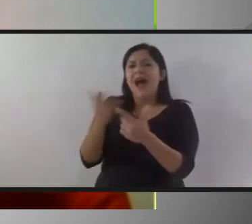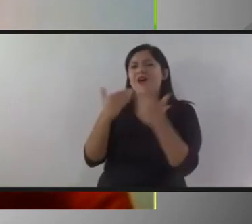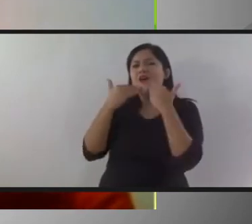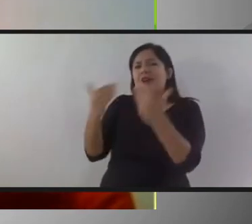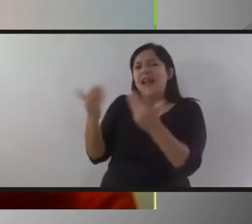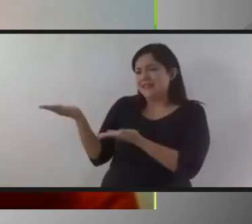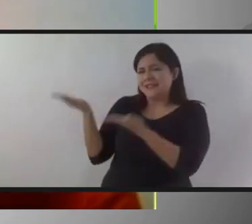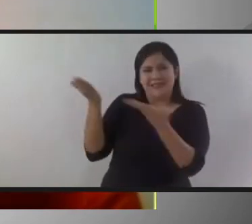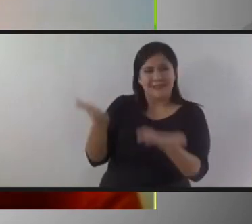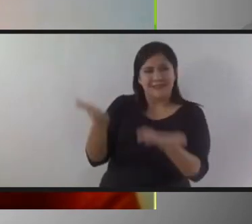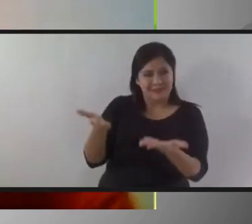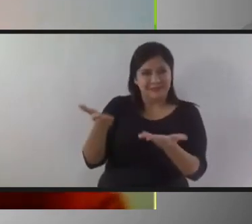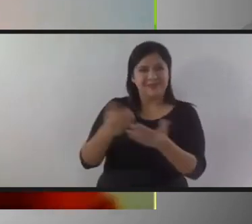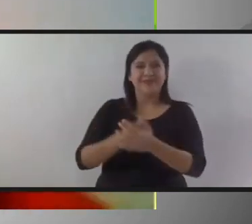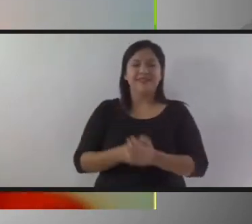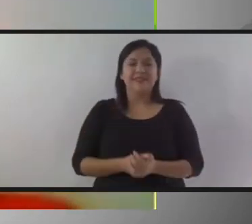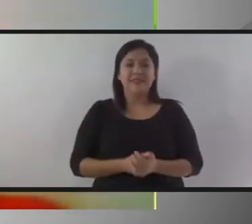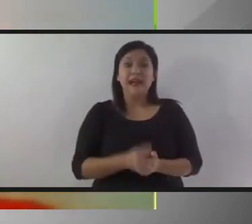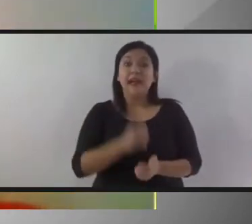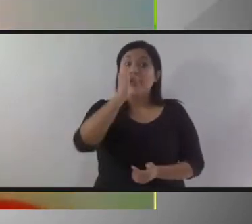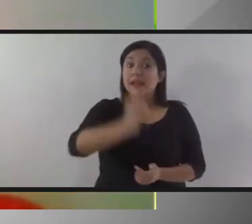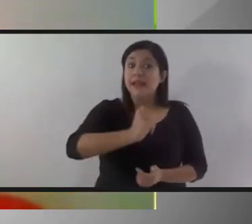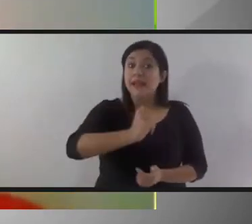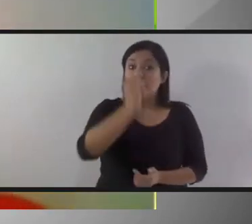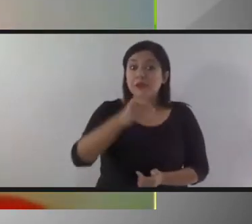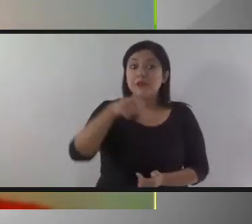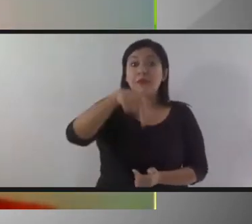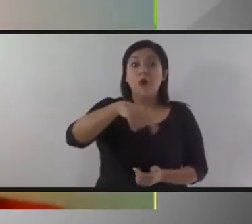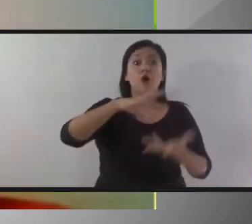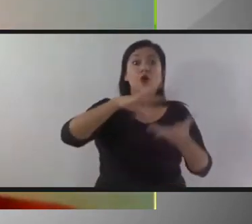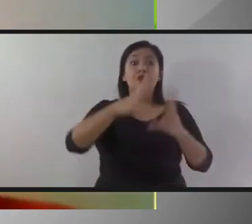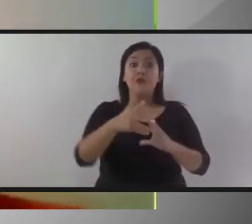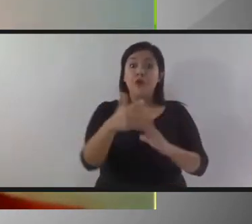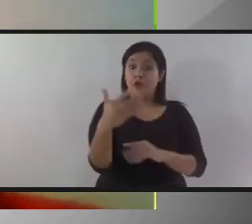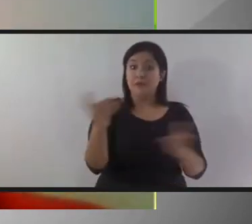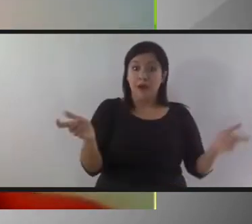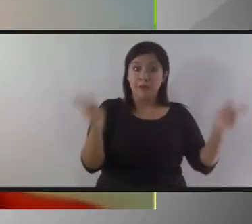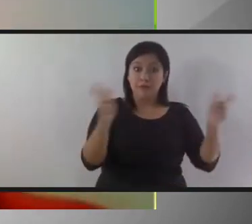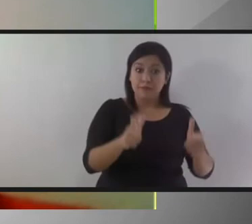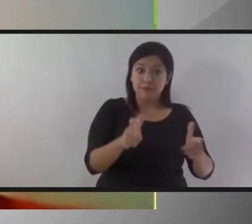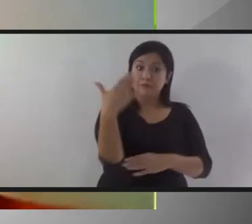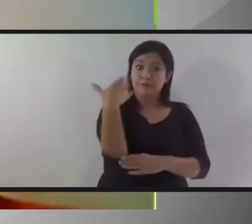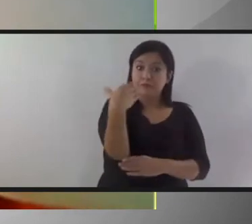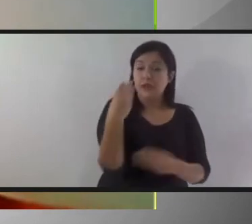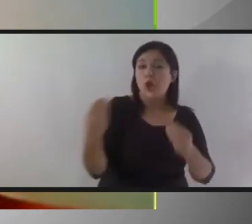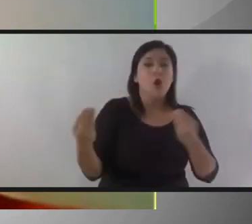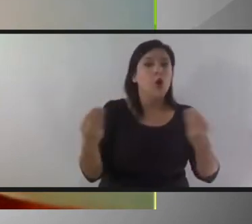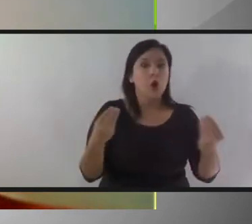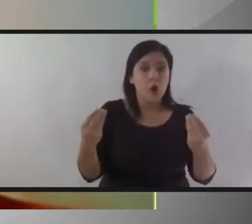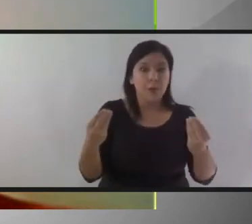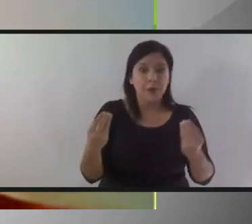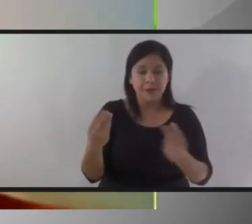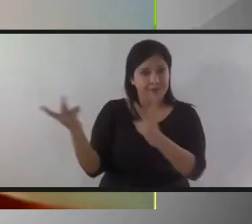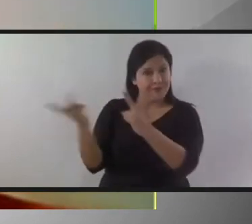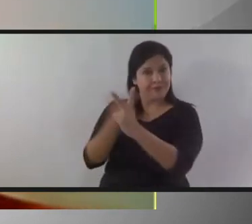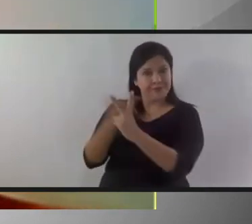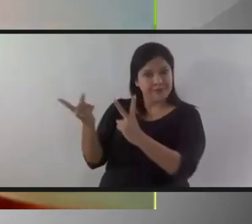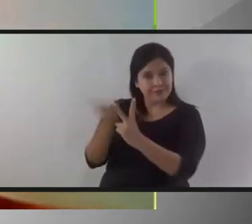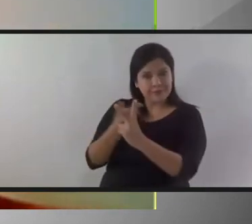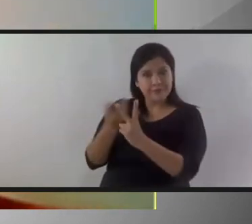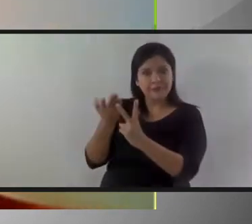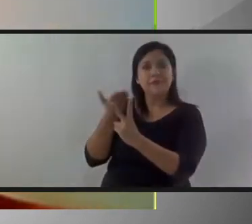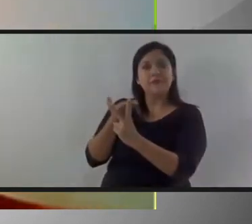su presencia. Les contamos que la dinámica de esta presentación será que cada uno de los